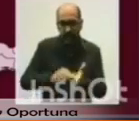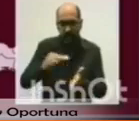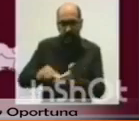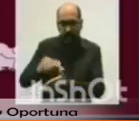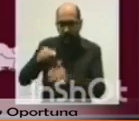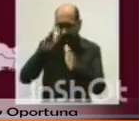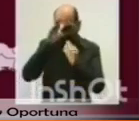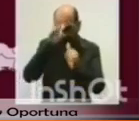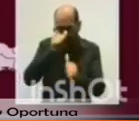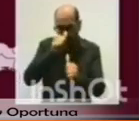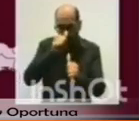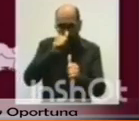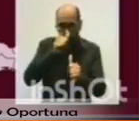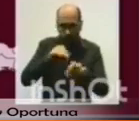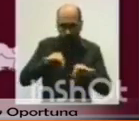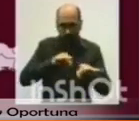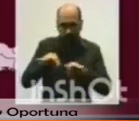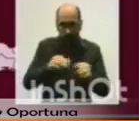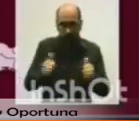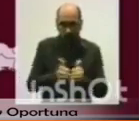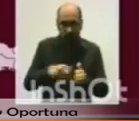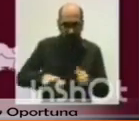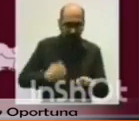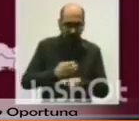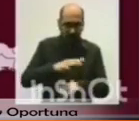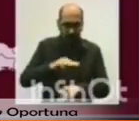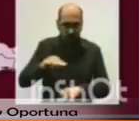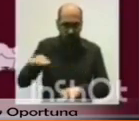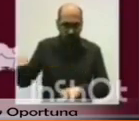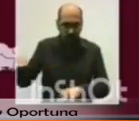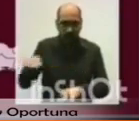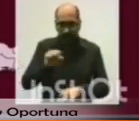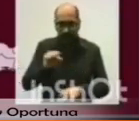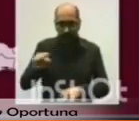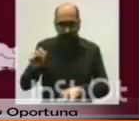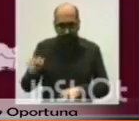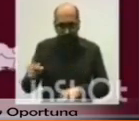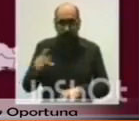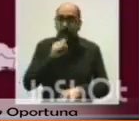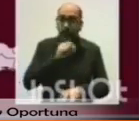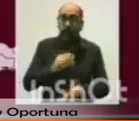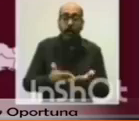colaboración con el Estado en materia de seguridad pública, pero ahora se está trabajando para